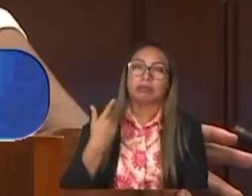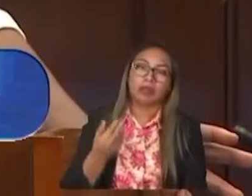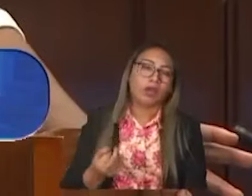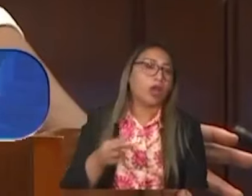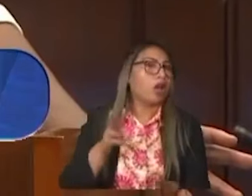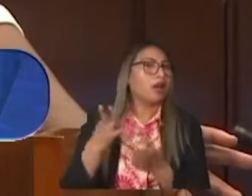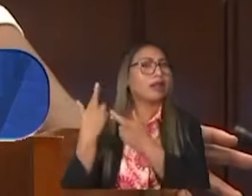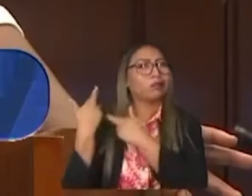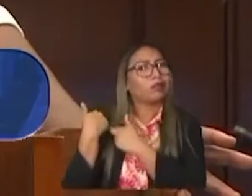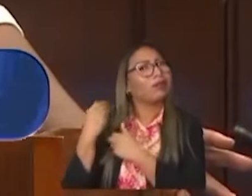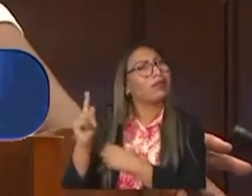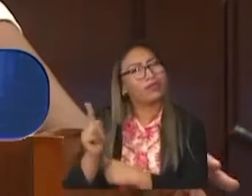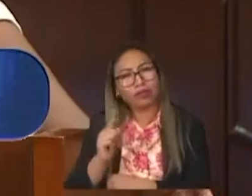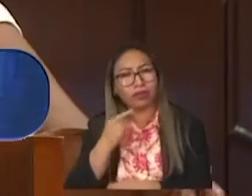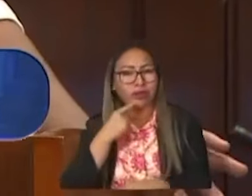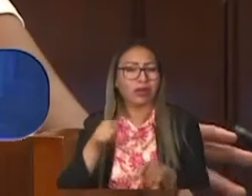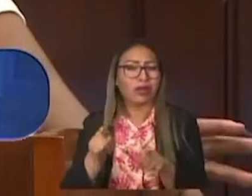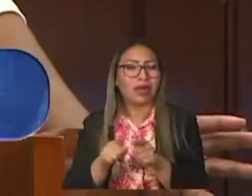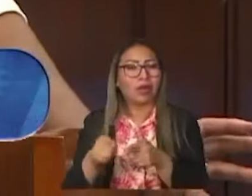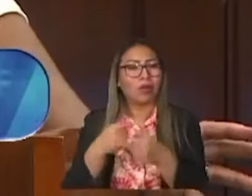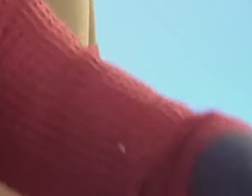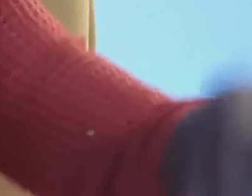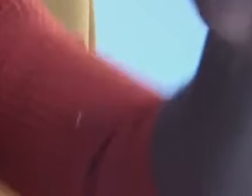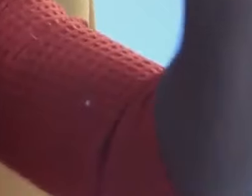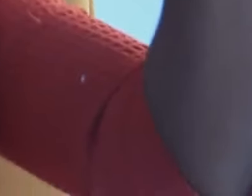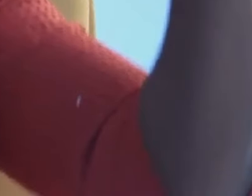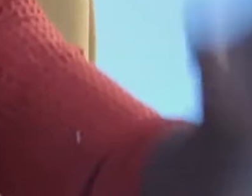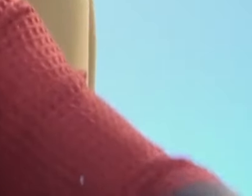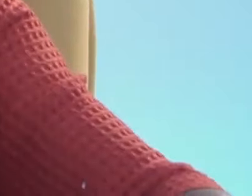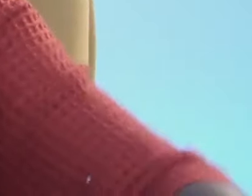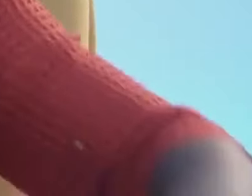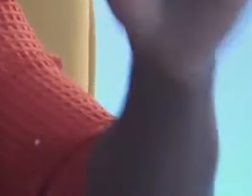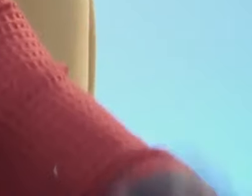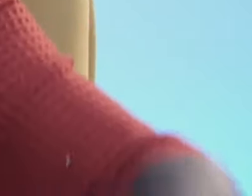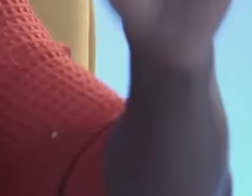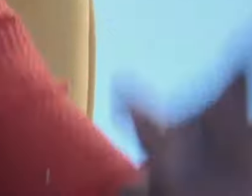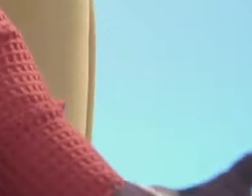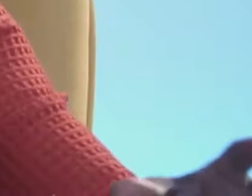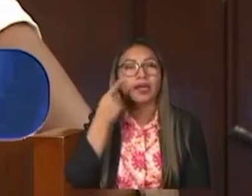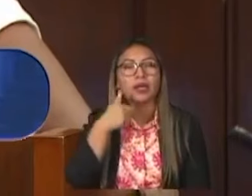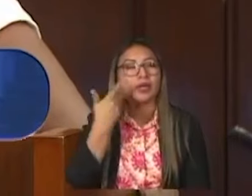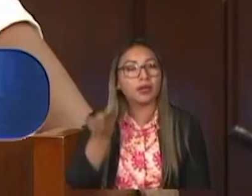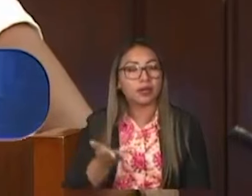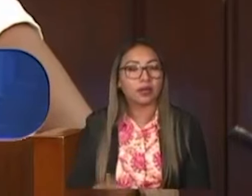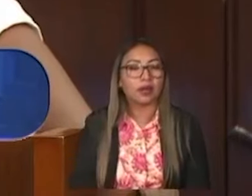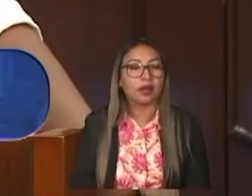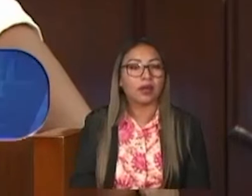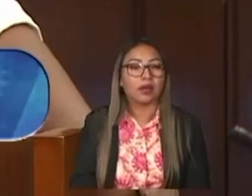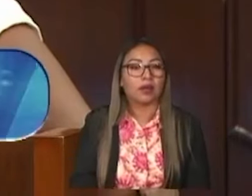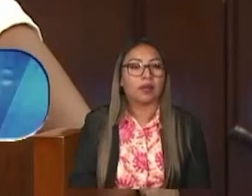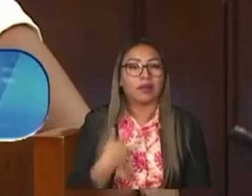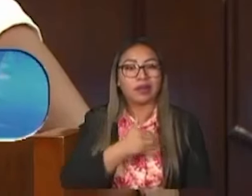del tema educativo. Nos estamos matando. Y eso es cierto, eso no es mentira. Meduca.